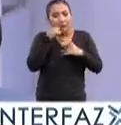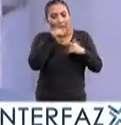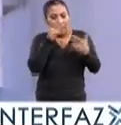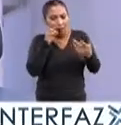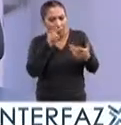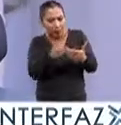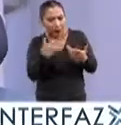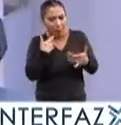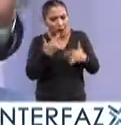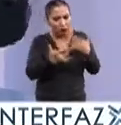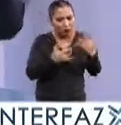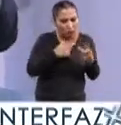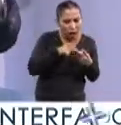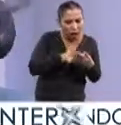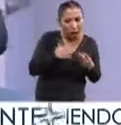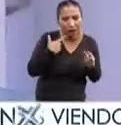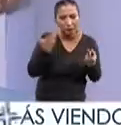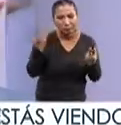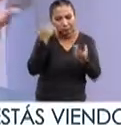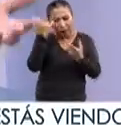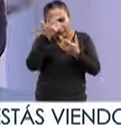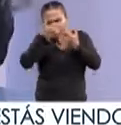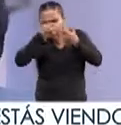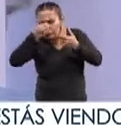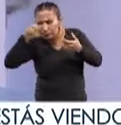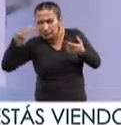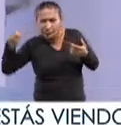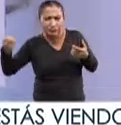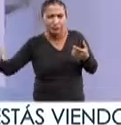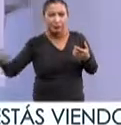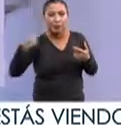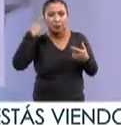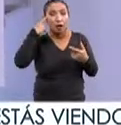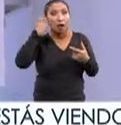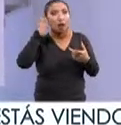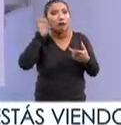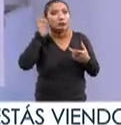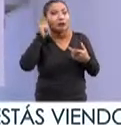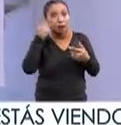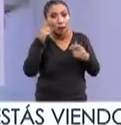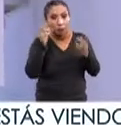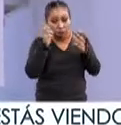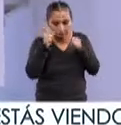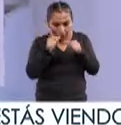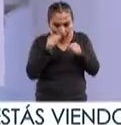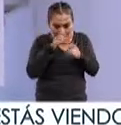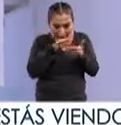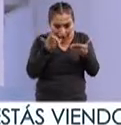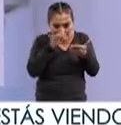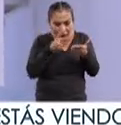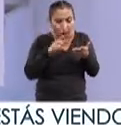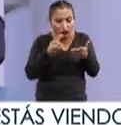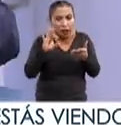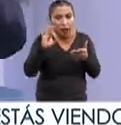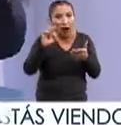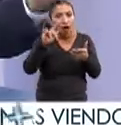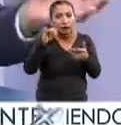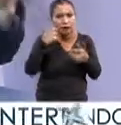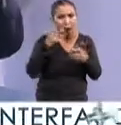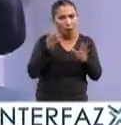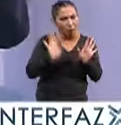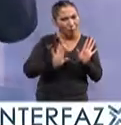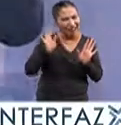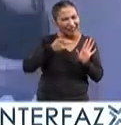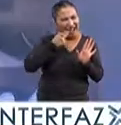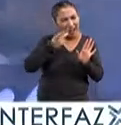lenguaje, provocan emociones y construyen una arquitectura que uno le está oyendo, porque uno está oyendo constantemente la voz de Carlota